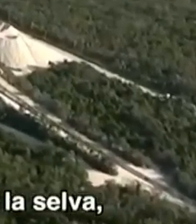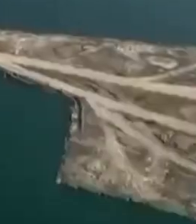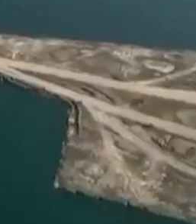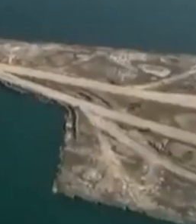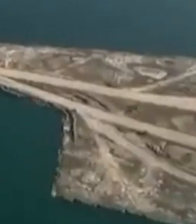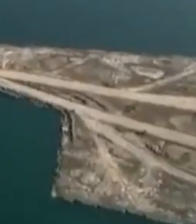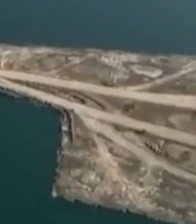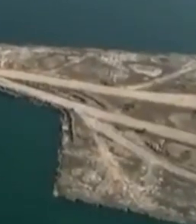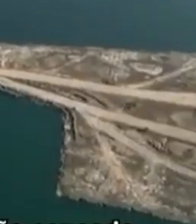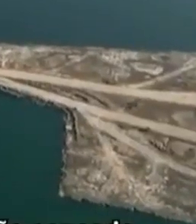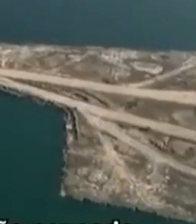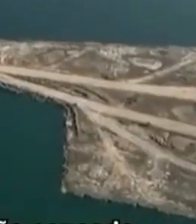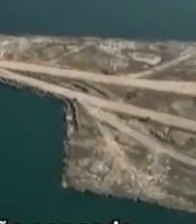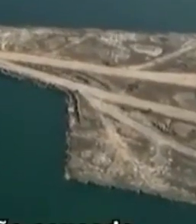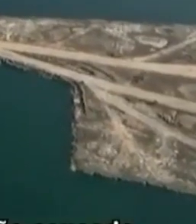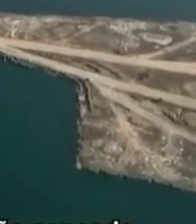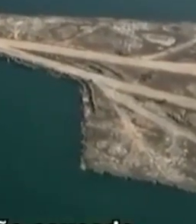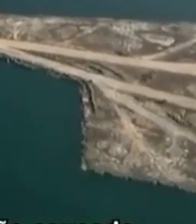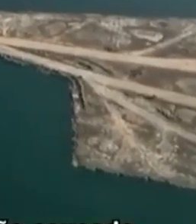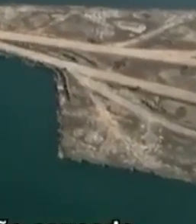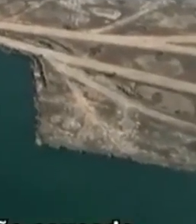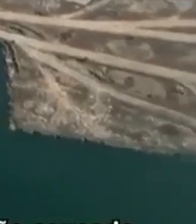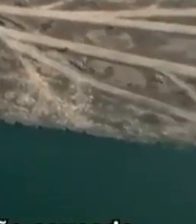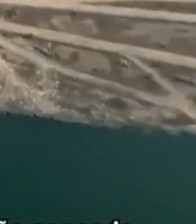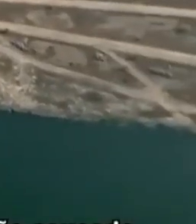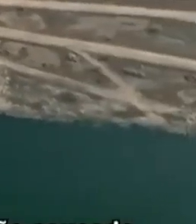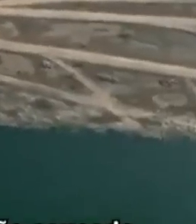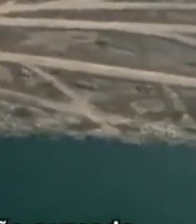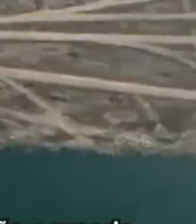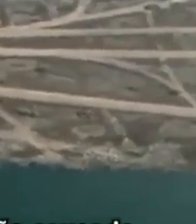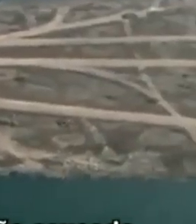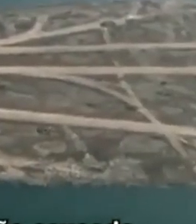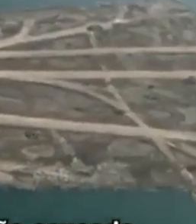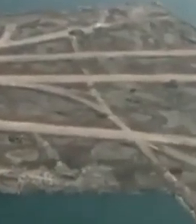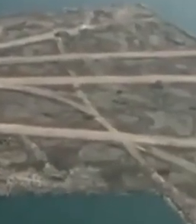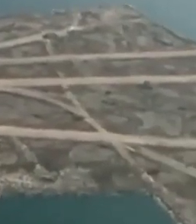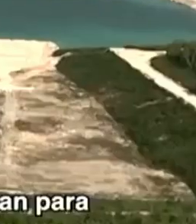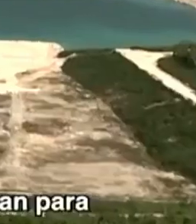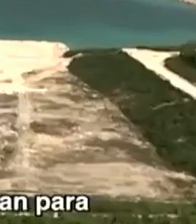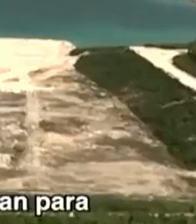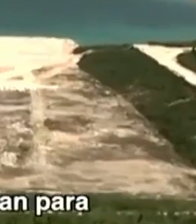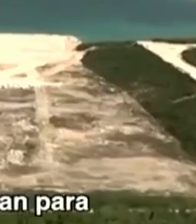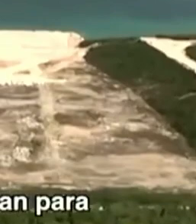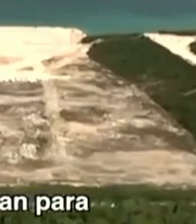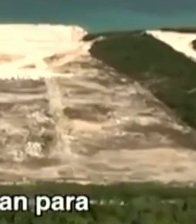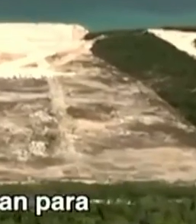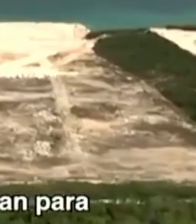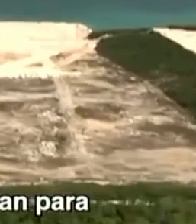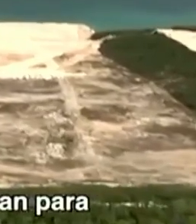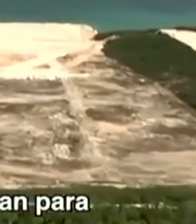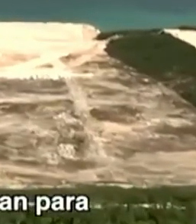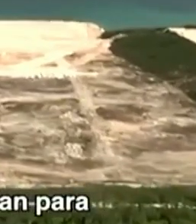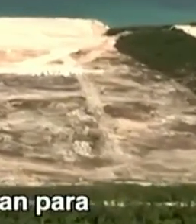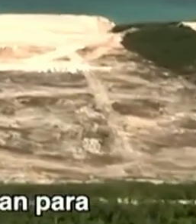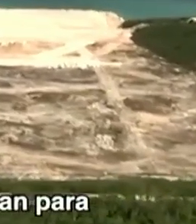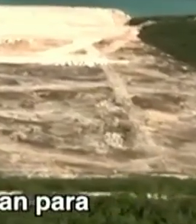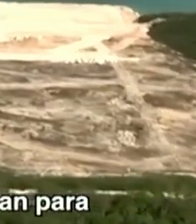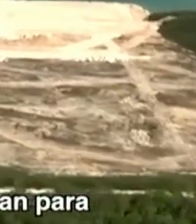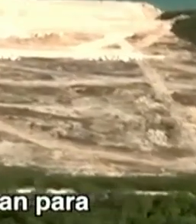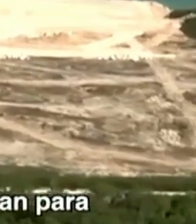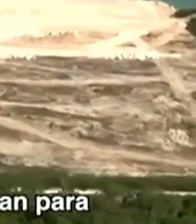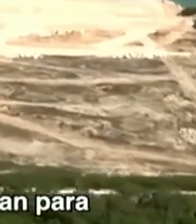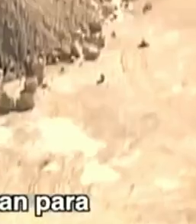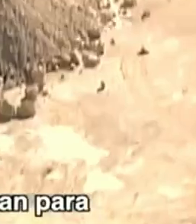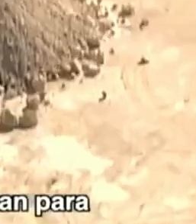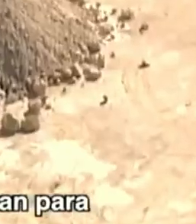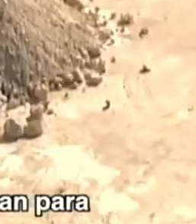región. Desde el aire se puede apreciar la dimensión del daño causado. Debajo del agua extrajeron roca, la cual